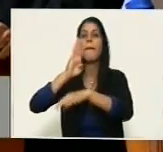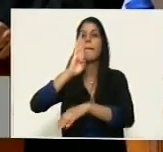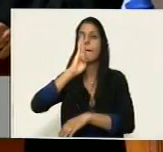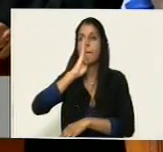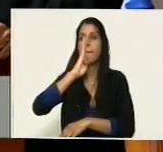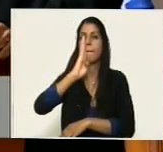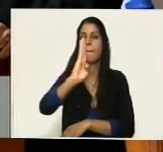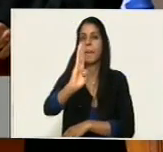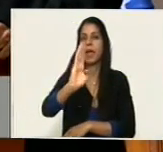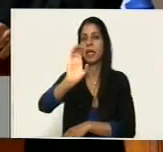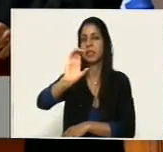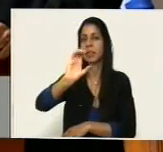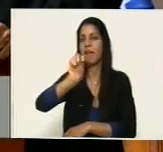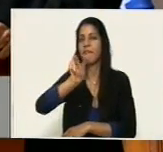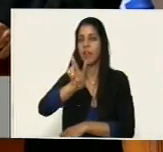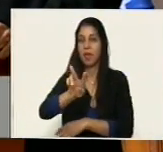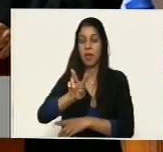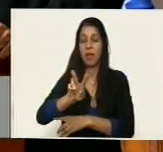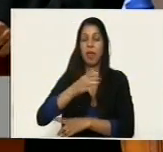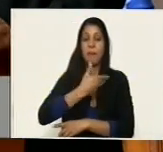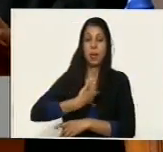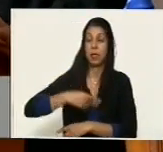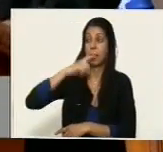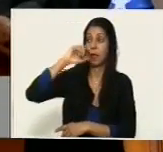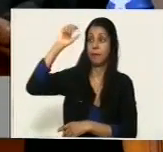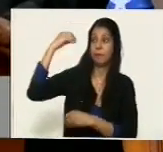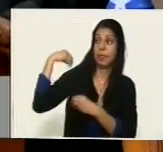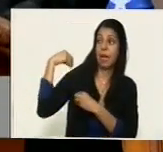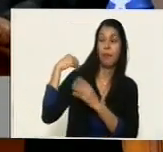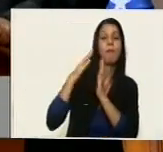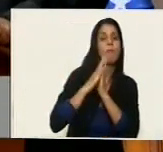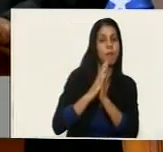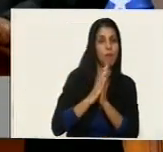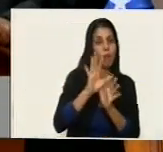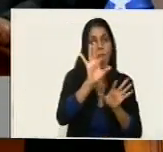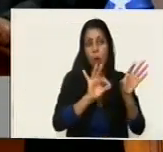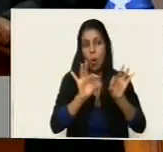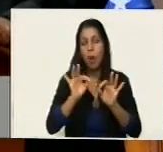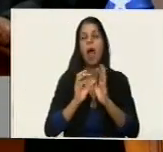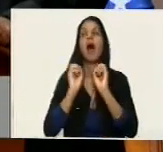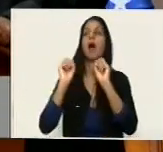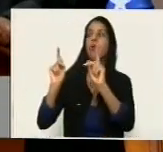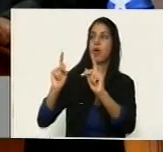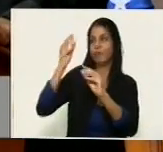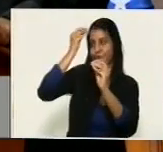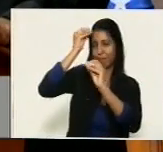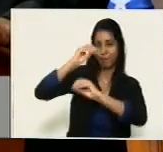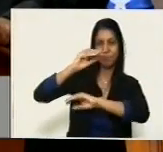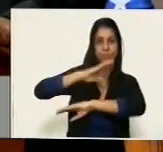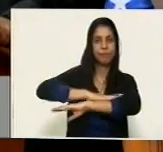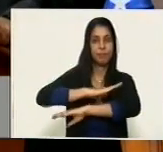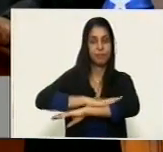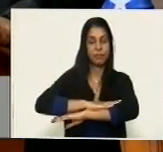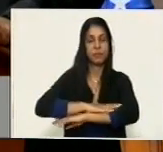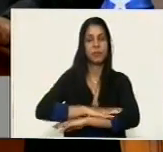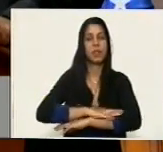presidente de la República, y en ese sentido fueron postulados dos